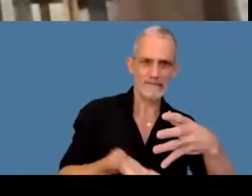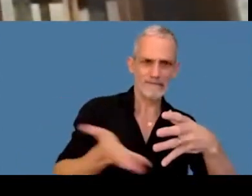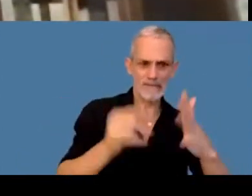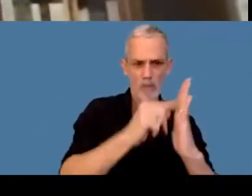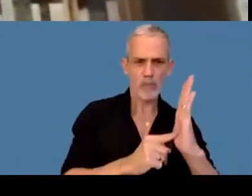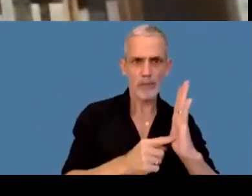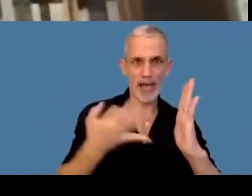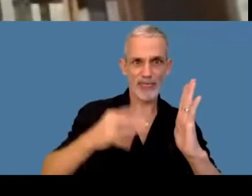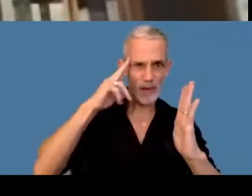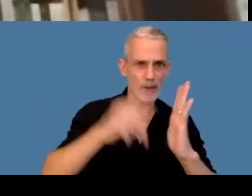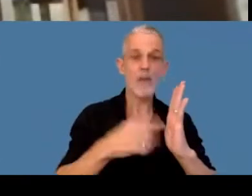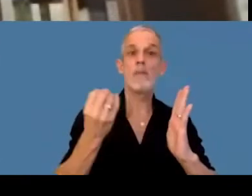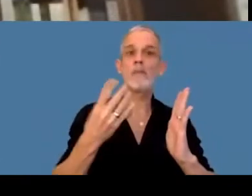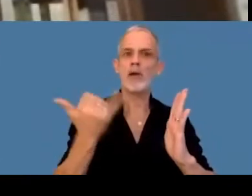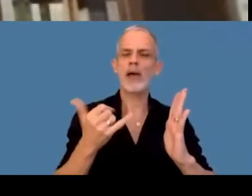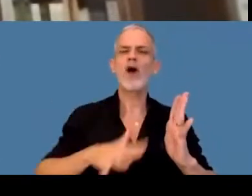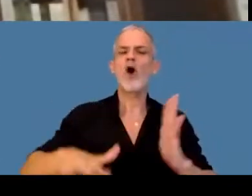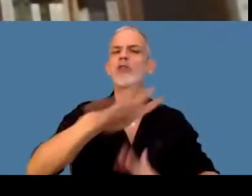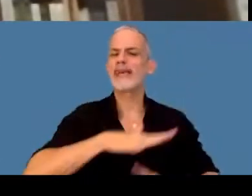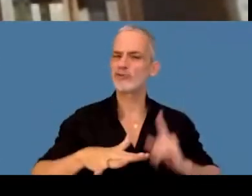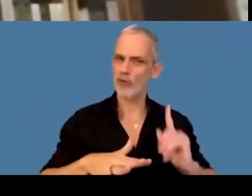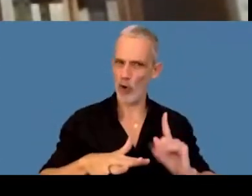porque había un determinado contexto.